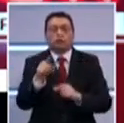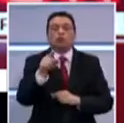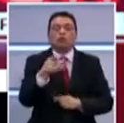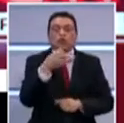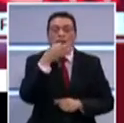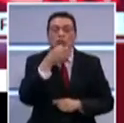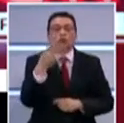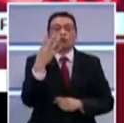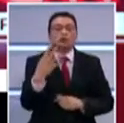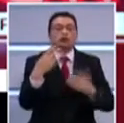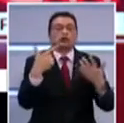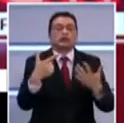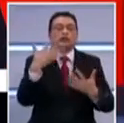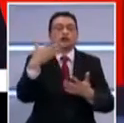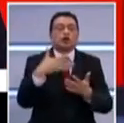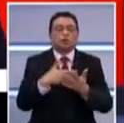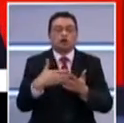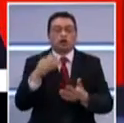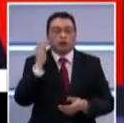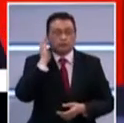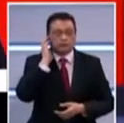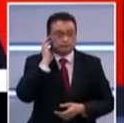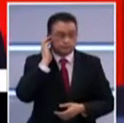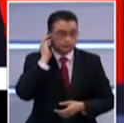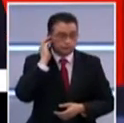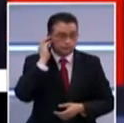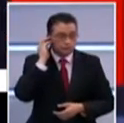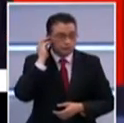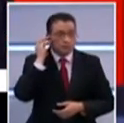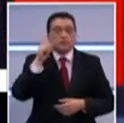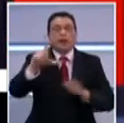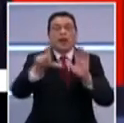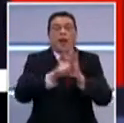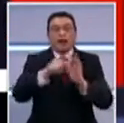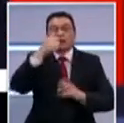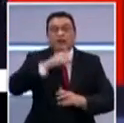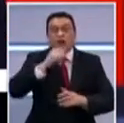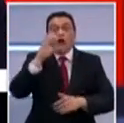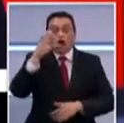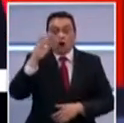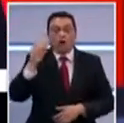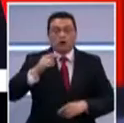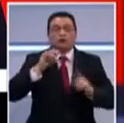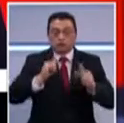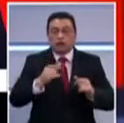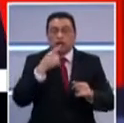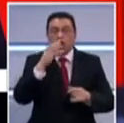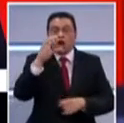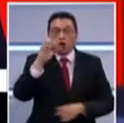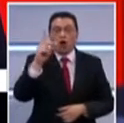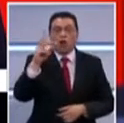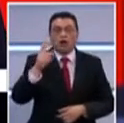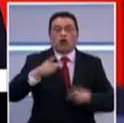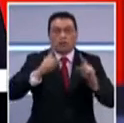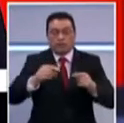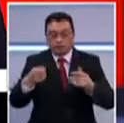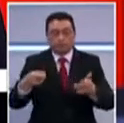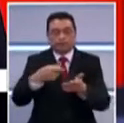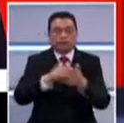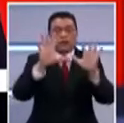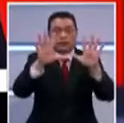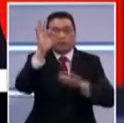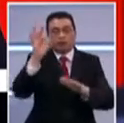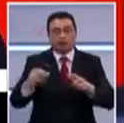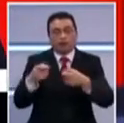se ha dicho por 475 millones bueno efectivamente está la ley reserva el cobre y que establece que codelco debe aportar el 10 por ciento de sus